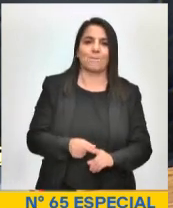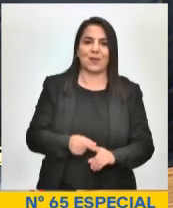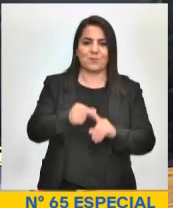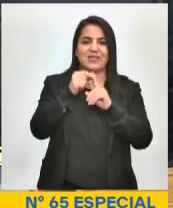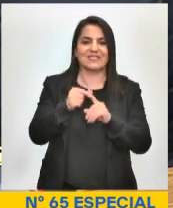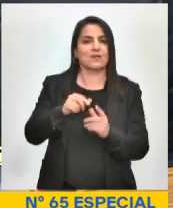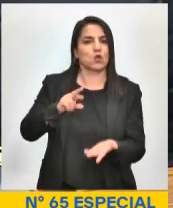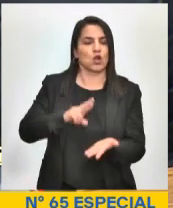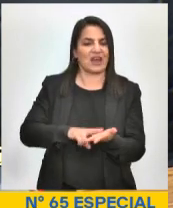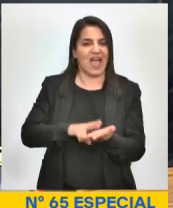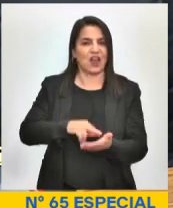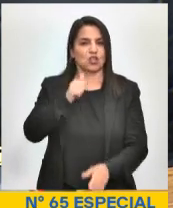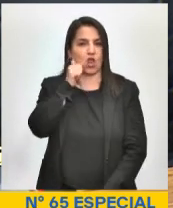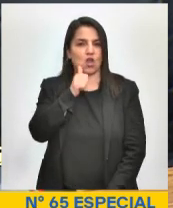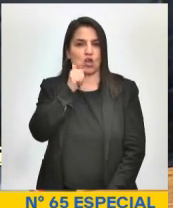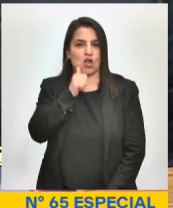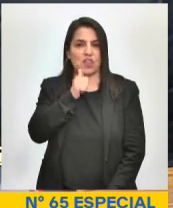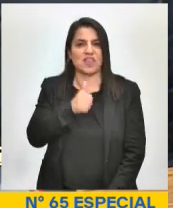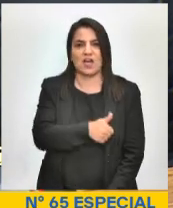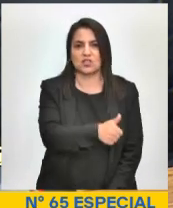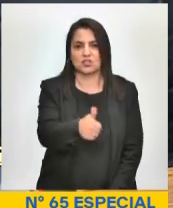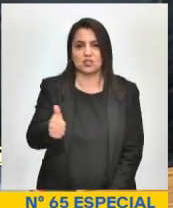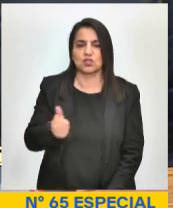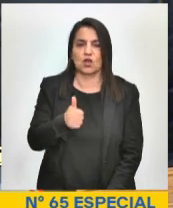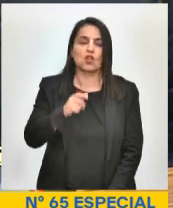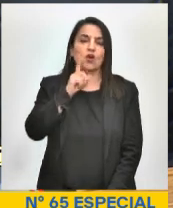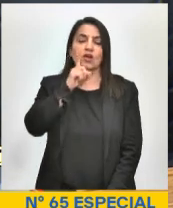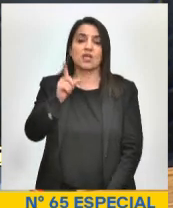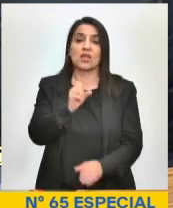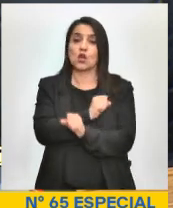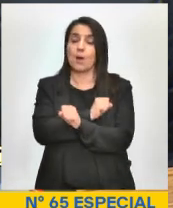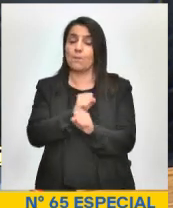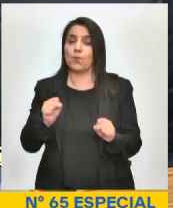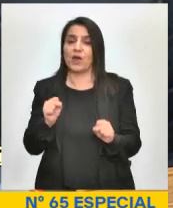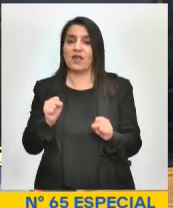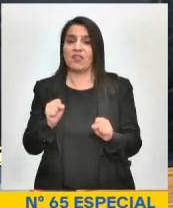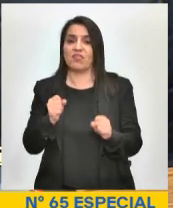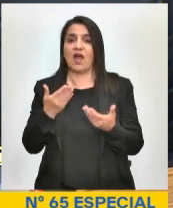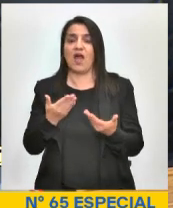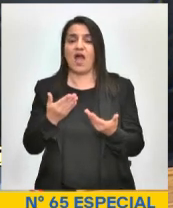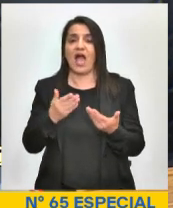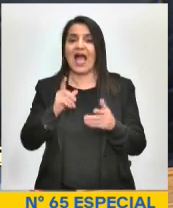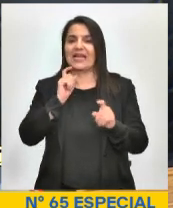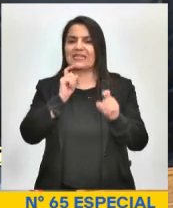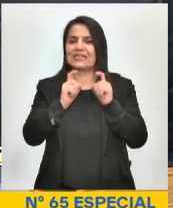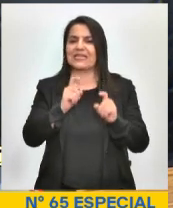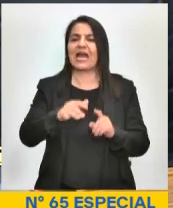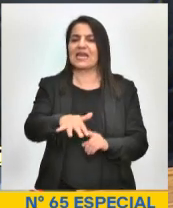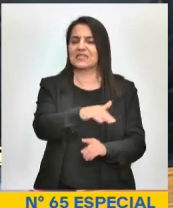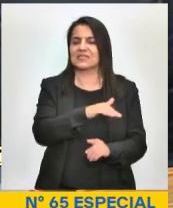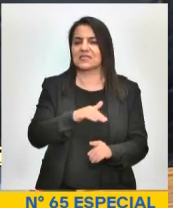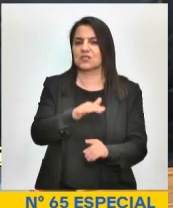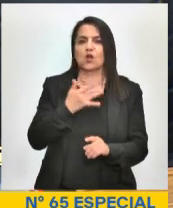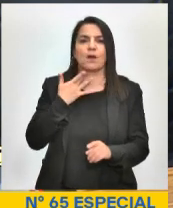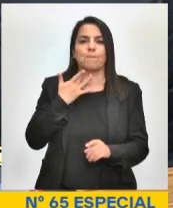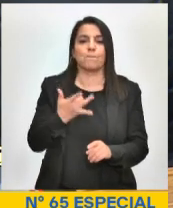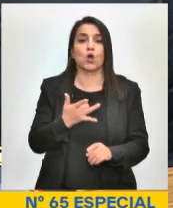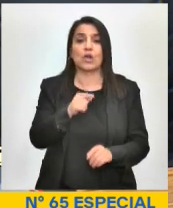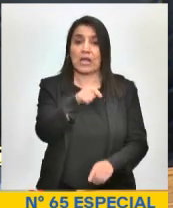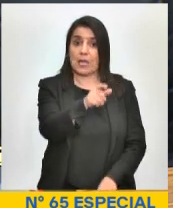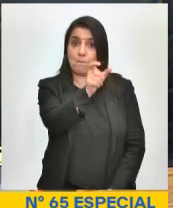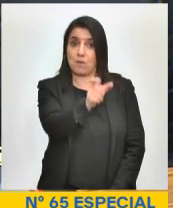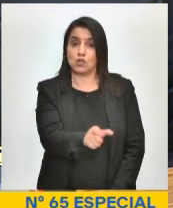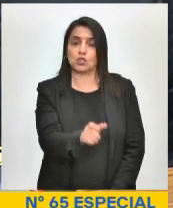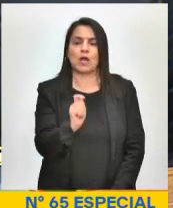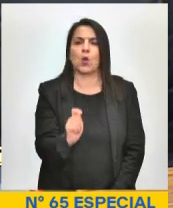nuestro diario vivir. Quien no sea capaz, señor presidente, de juzgar estos hechos porque los comete un juez al que se le